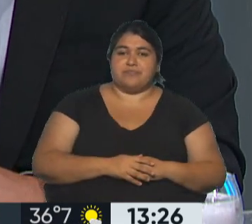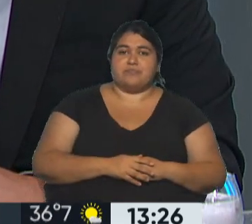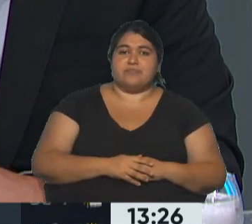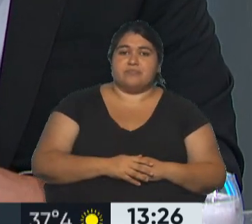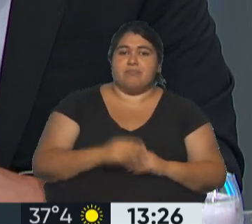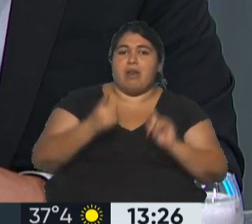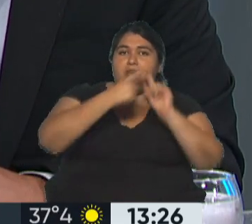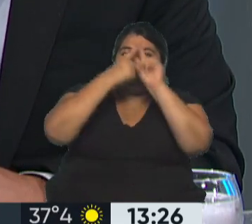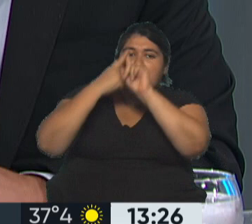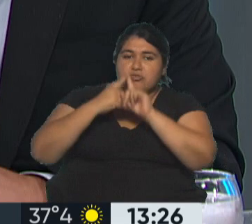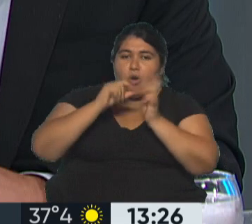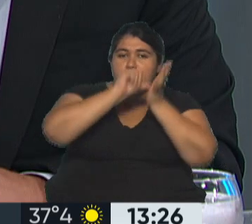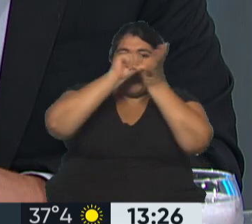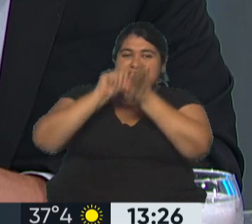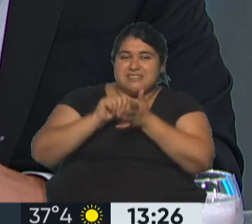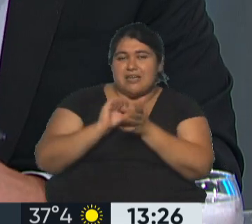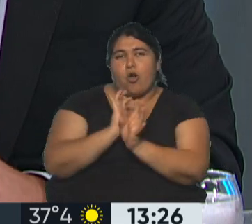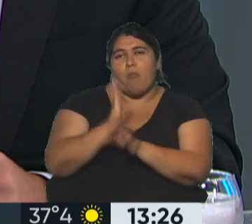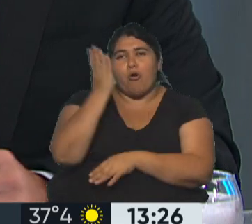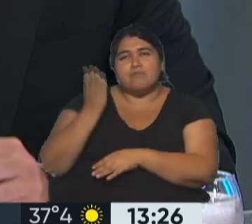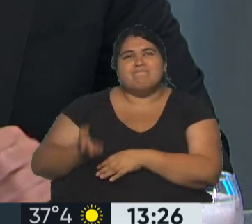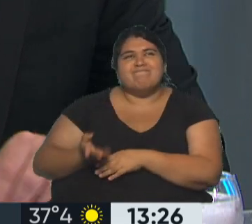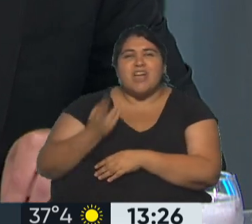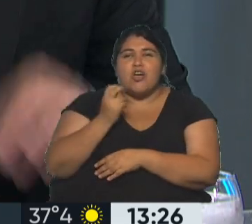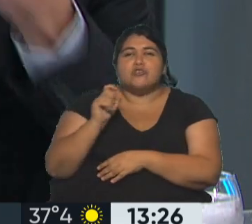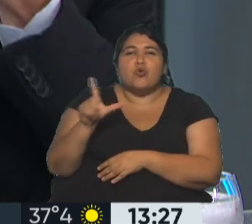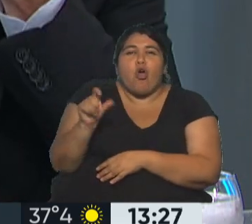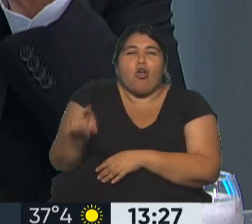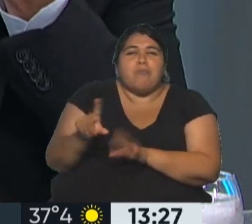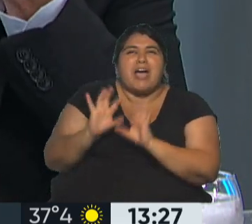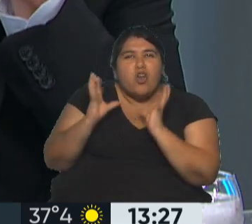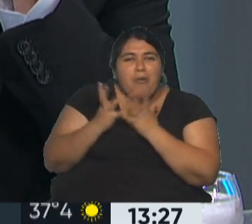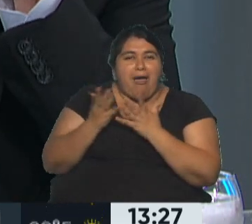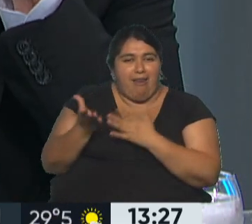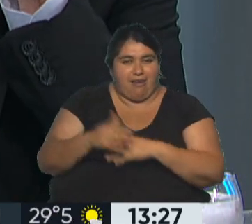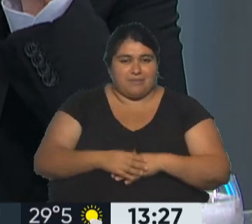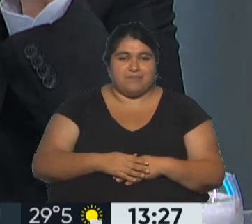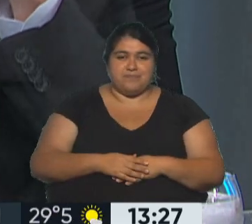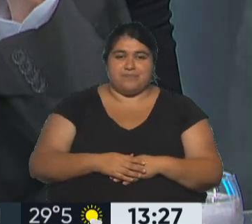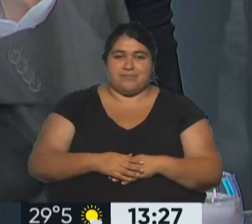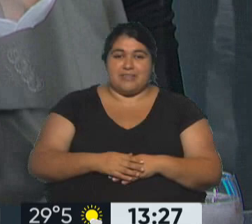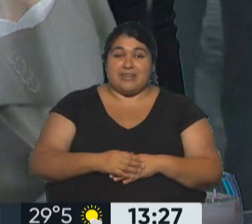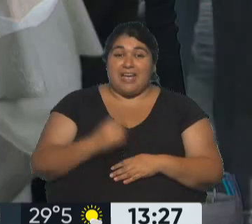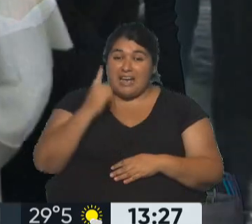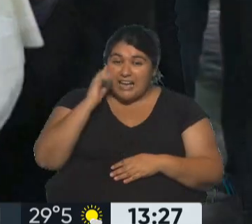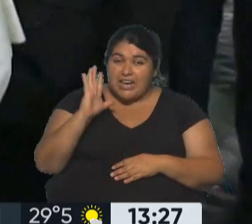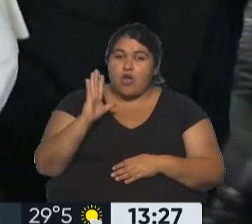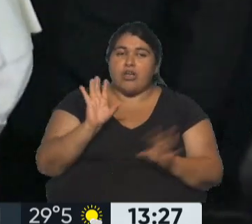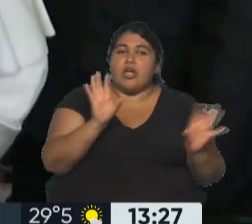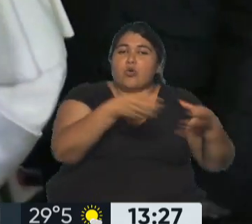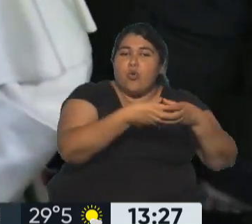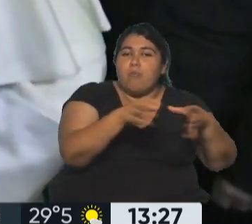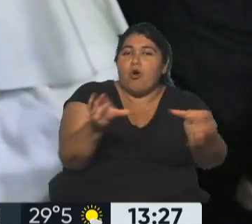países, con el rol más global, ¿no?, de Francisco? Sí, la gestualidad, es decir, el poder simbólico es lo que caracteriza a los grupos